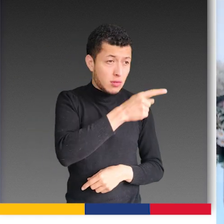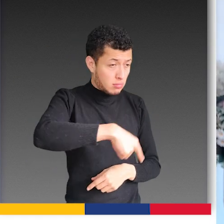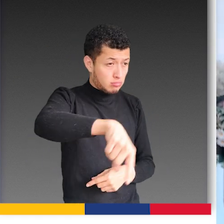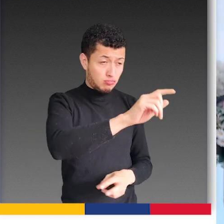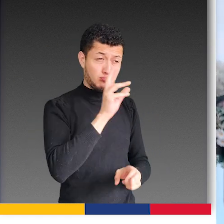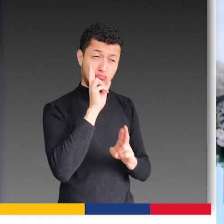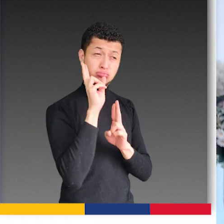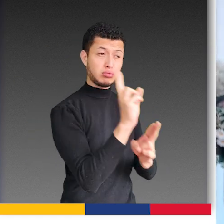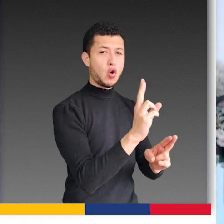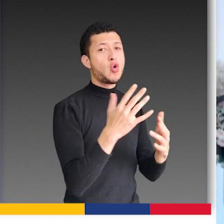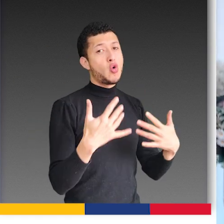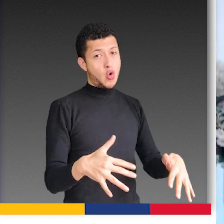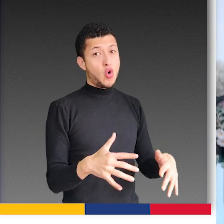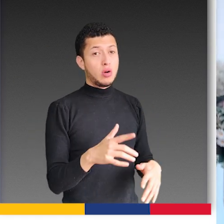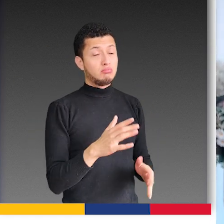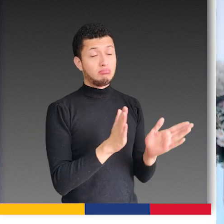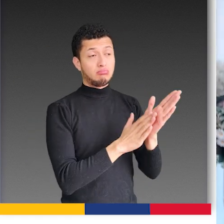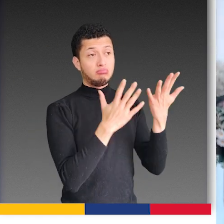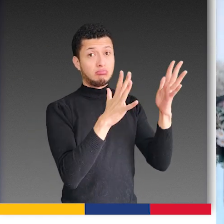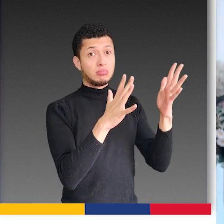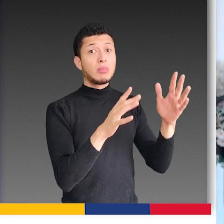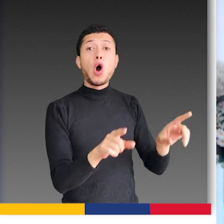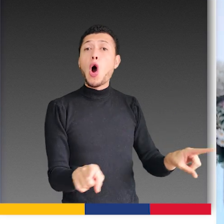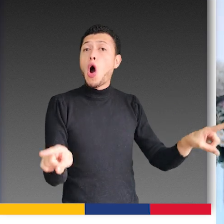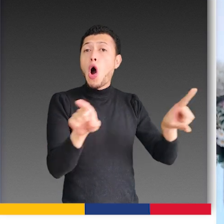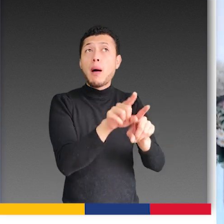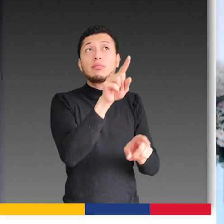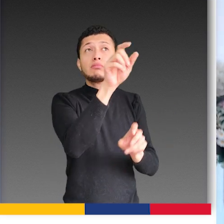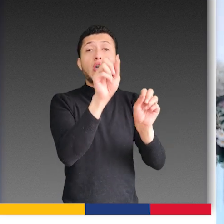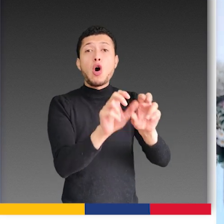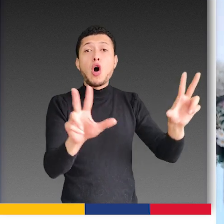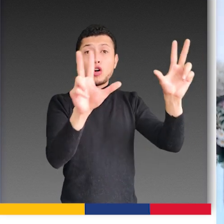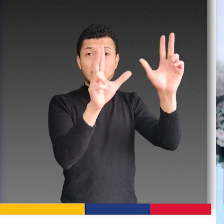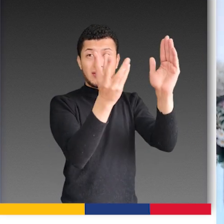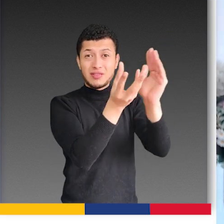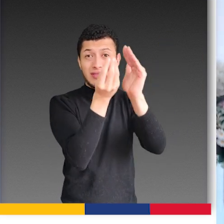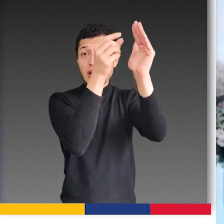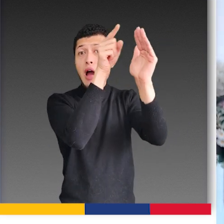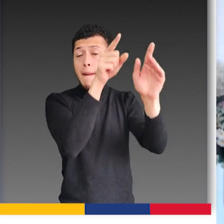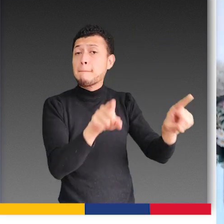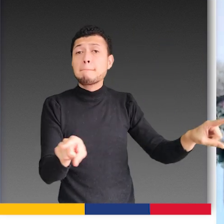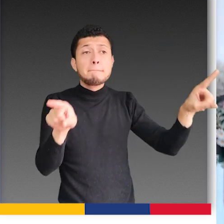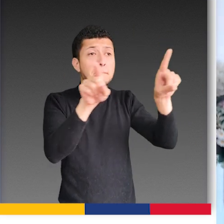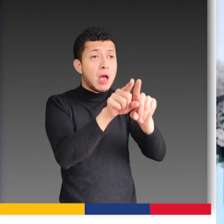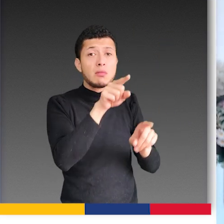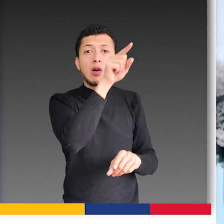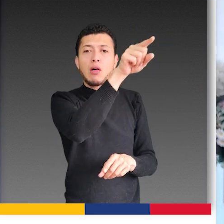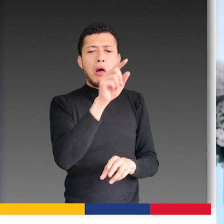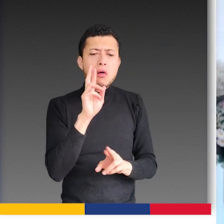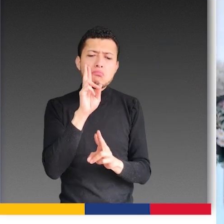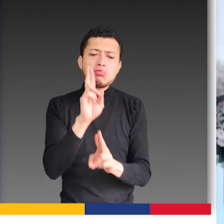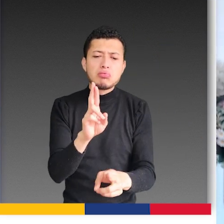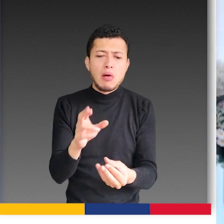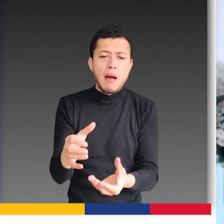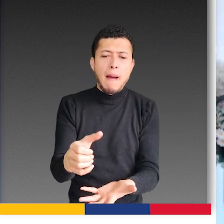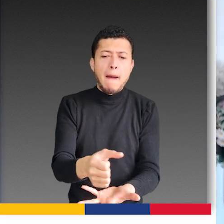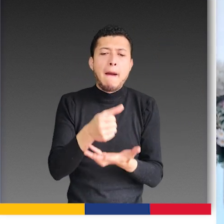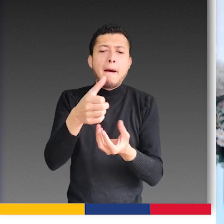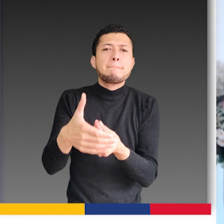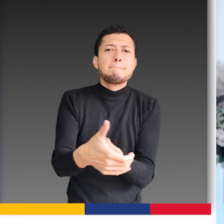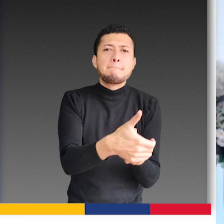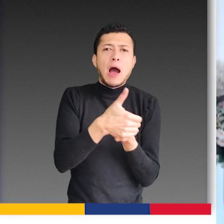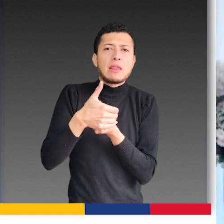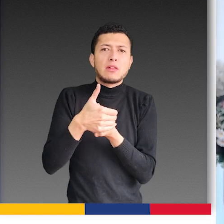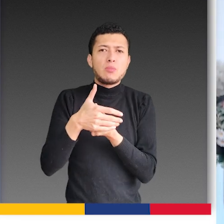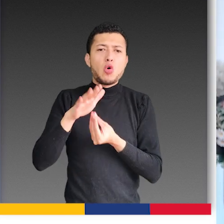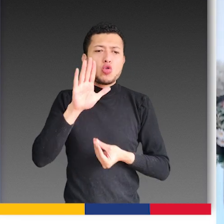de los africanos y los afrodescendientes. Pero a la par también la UNESCO ha reconocido como